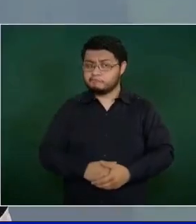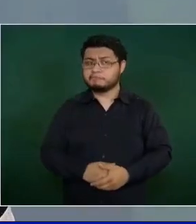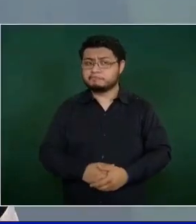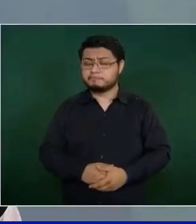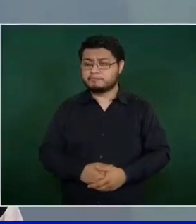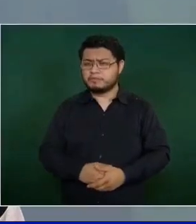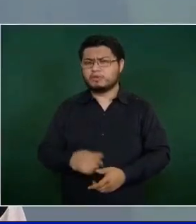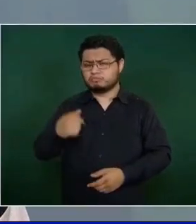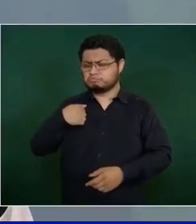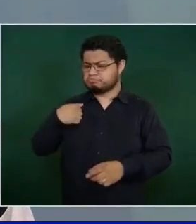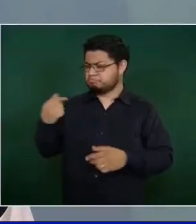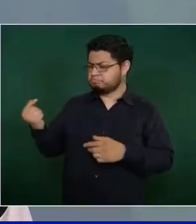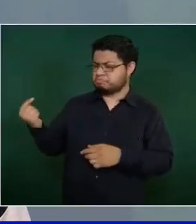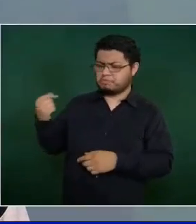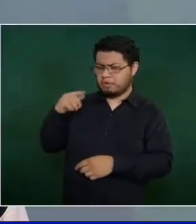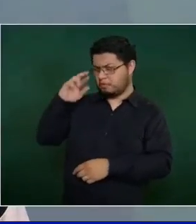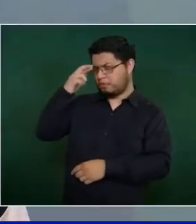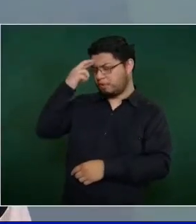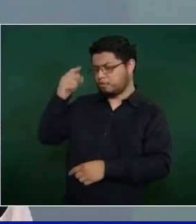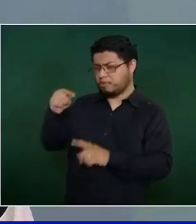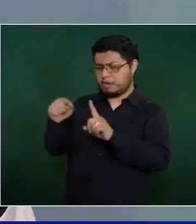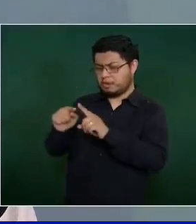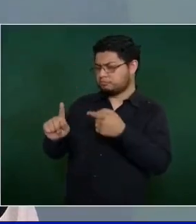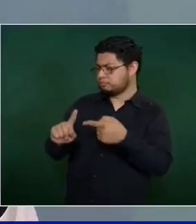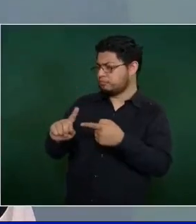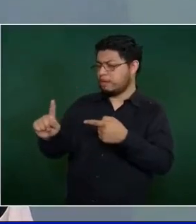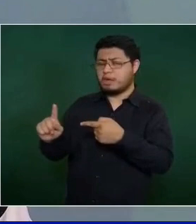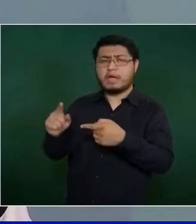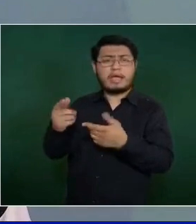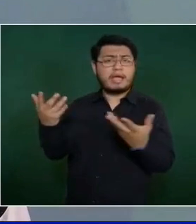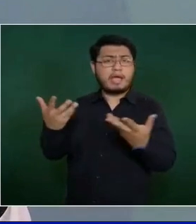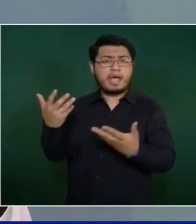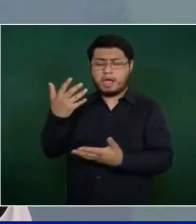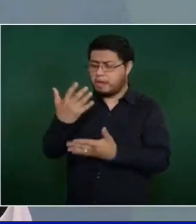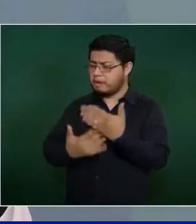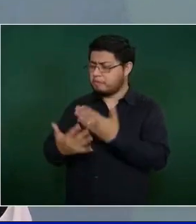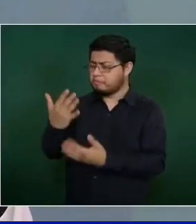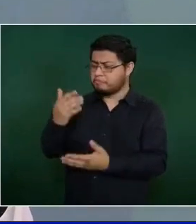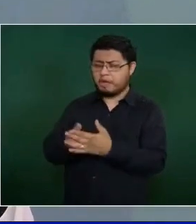él y Semo hacían una revista que se llamaba Historia y Sociedad,